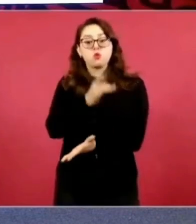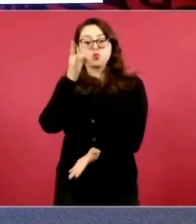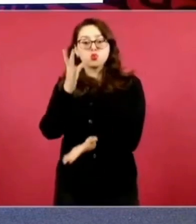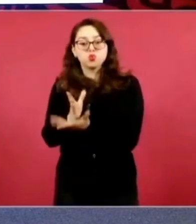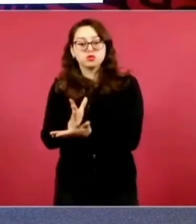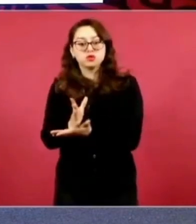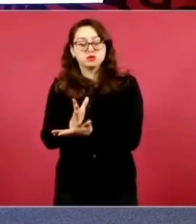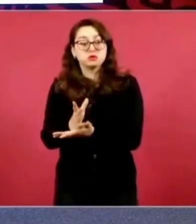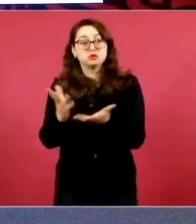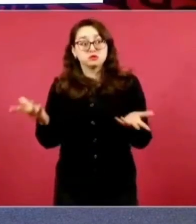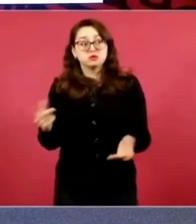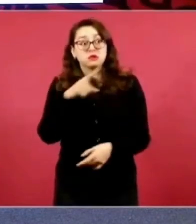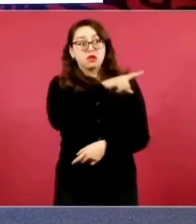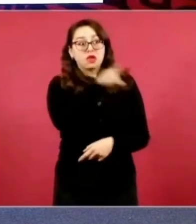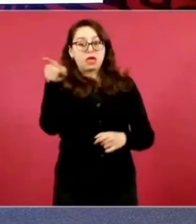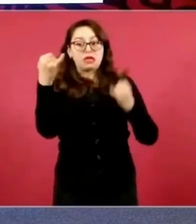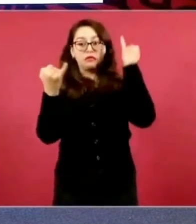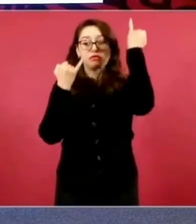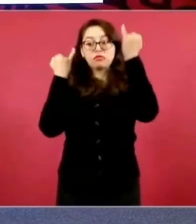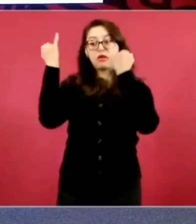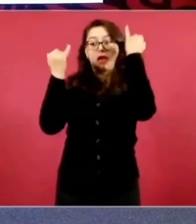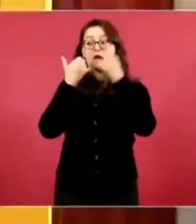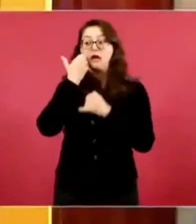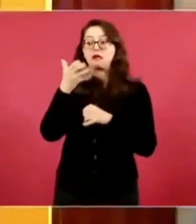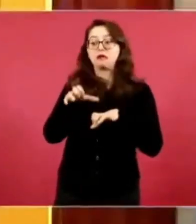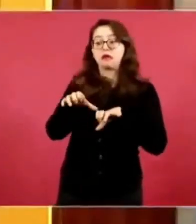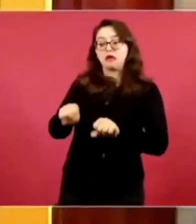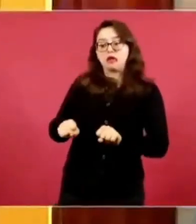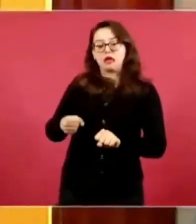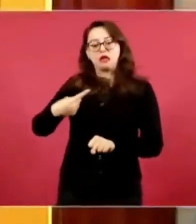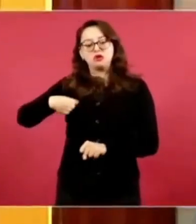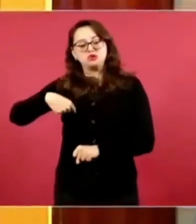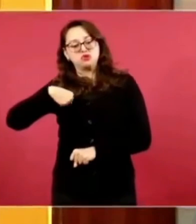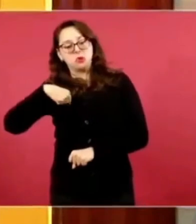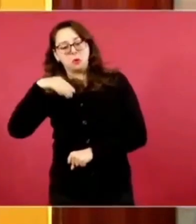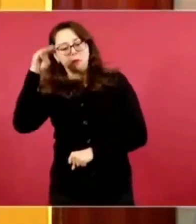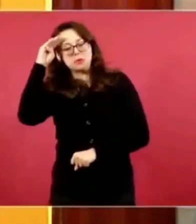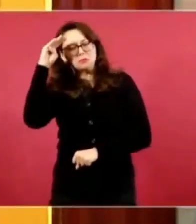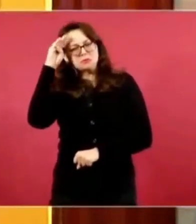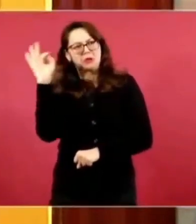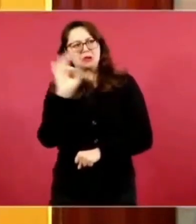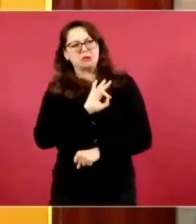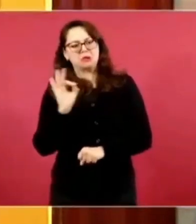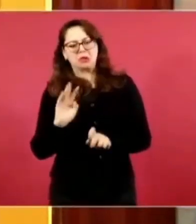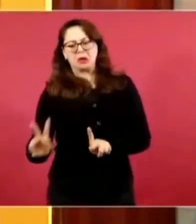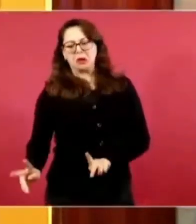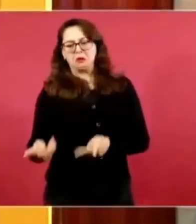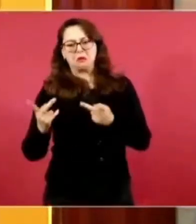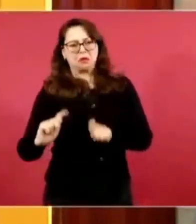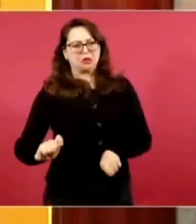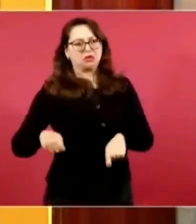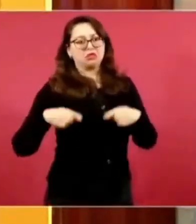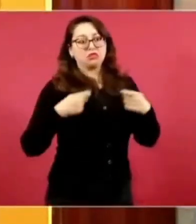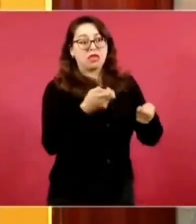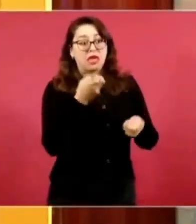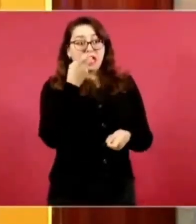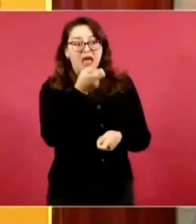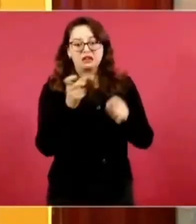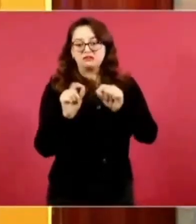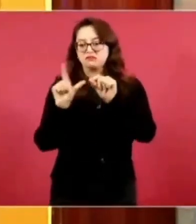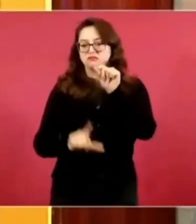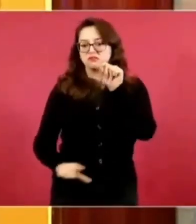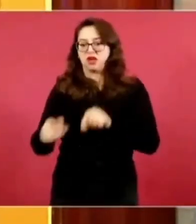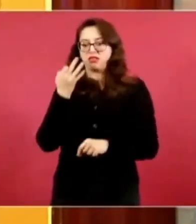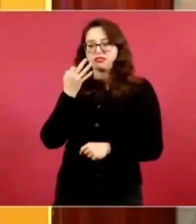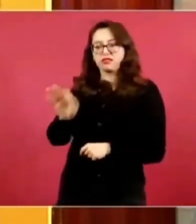las especulaciones al respecto son traición a la patria. Industrializar el país no